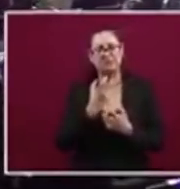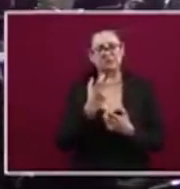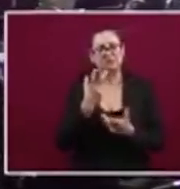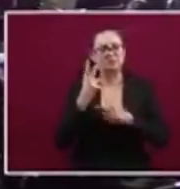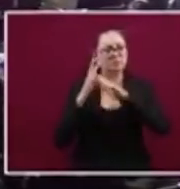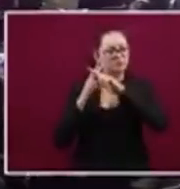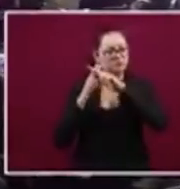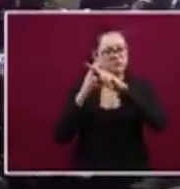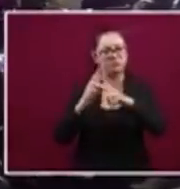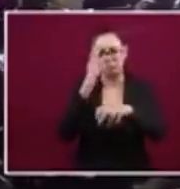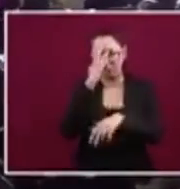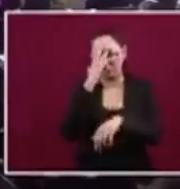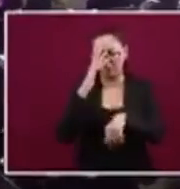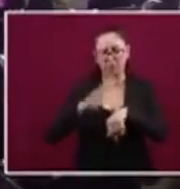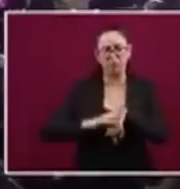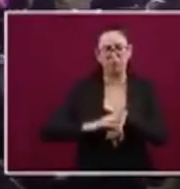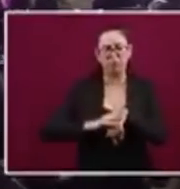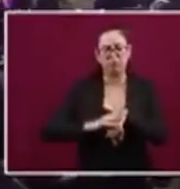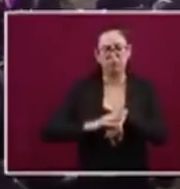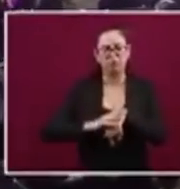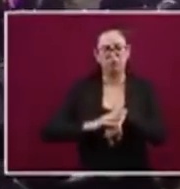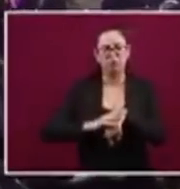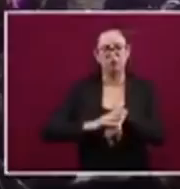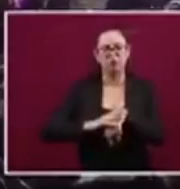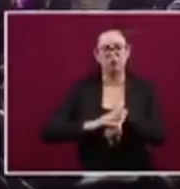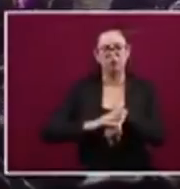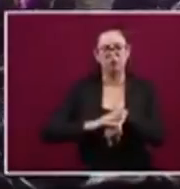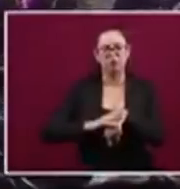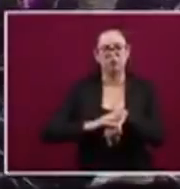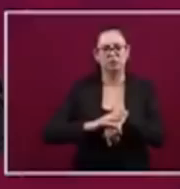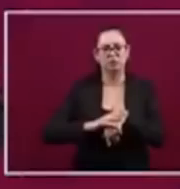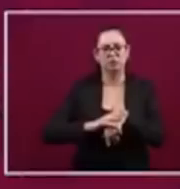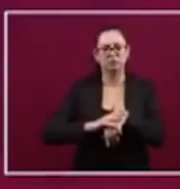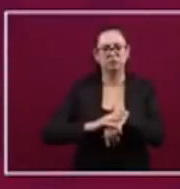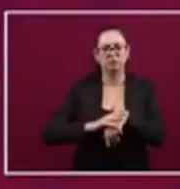la perdida d